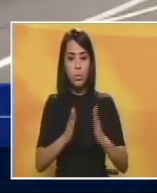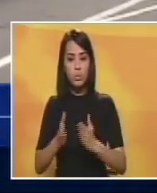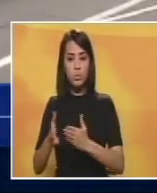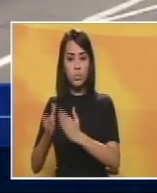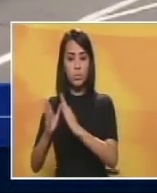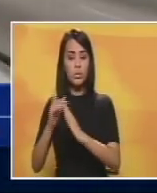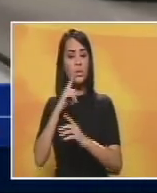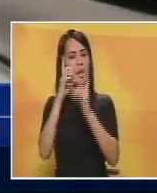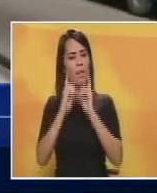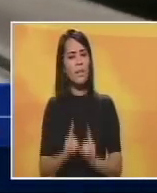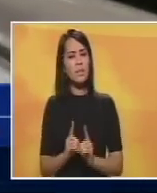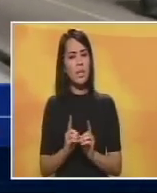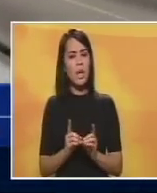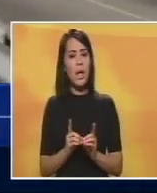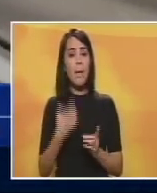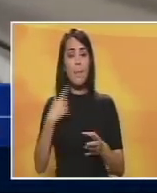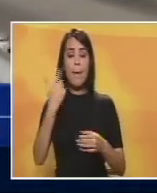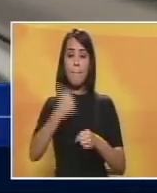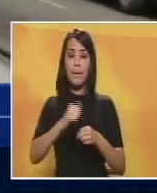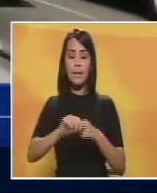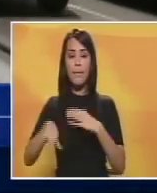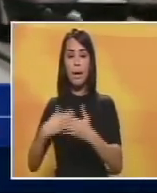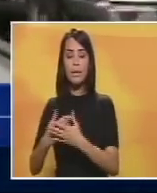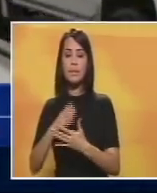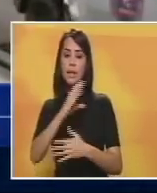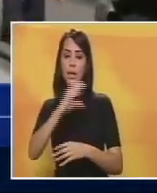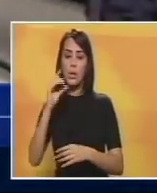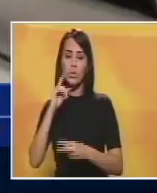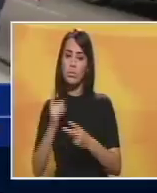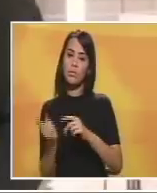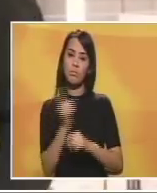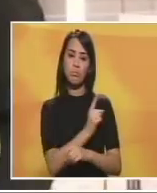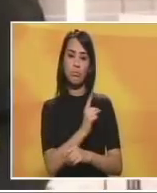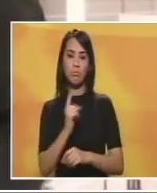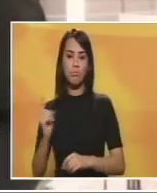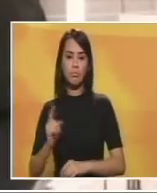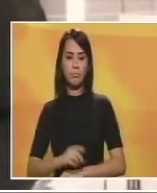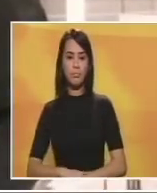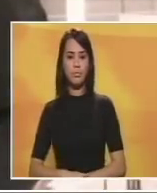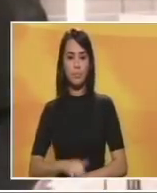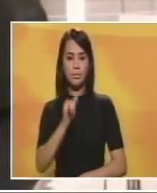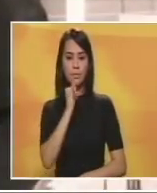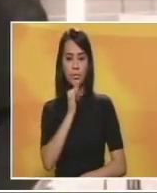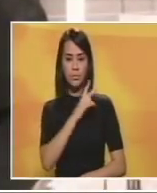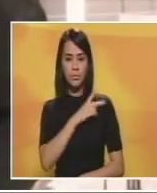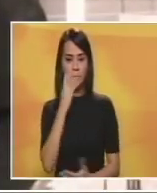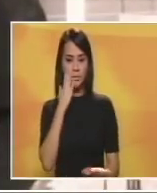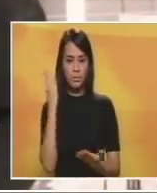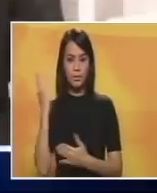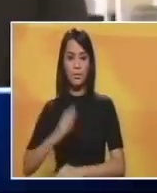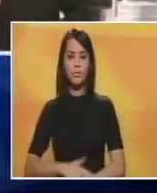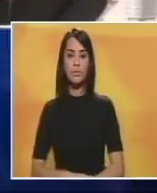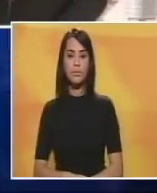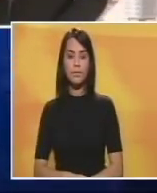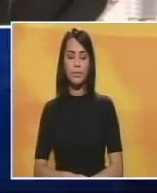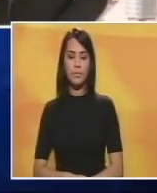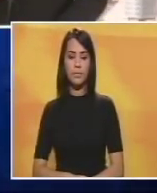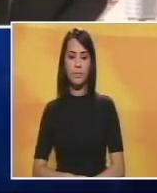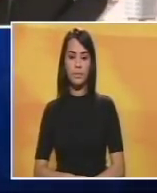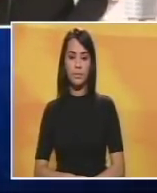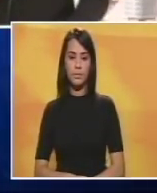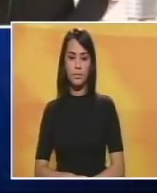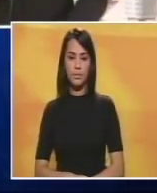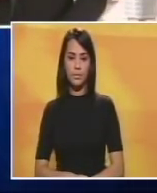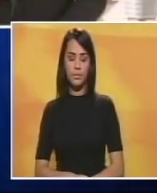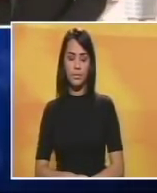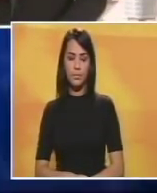quienes desean trasladarse desde Maracaibo a la costa oriental del lago y viceversa. Es parte del informe, amigos televidentes, que podemos compartir con ustedes a esta hora de la